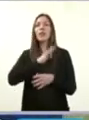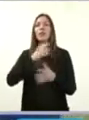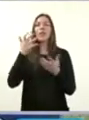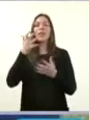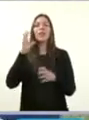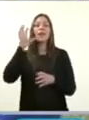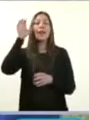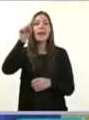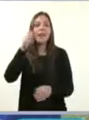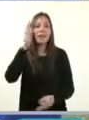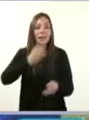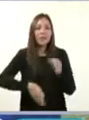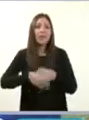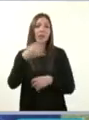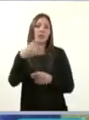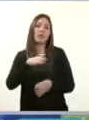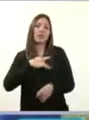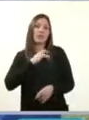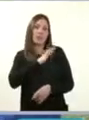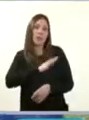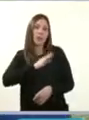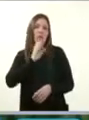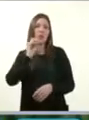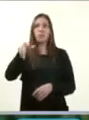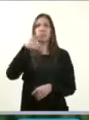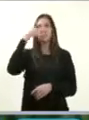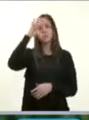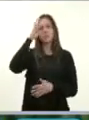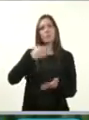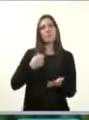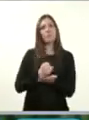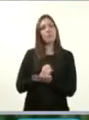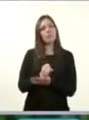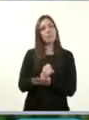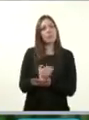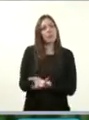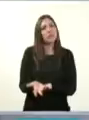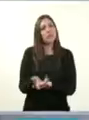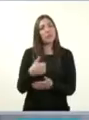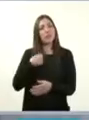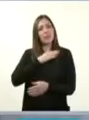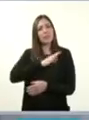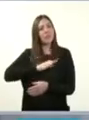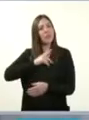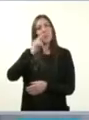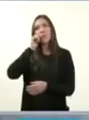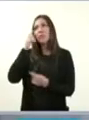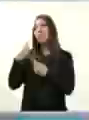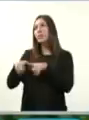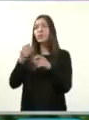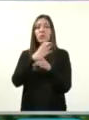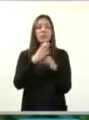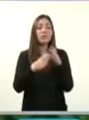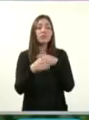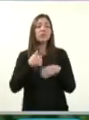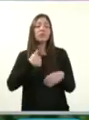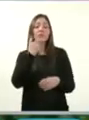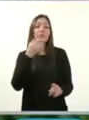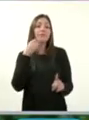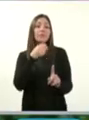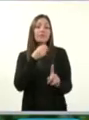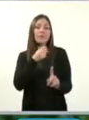una decisión personal que hace decir, voy a ser feliz a pesar de lo que sea. Ajá. La historia es